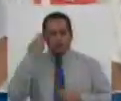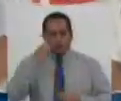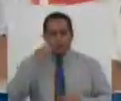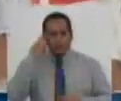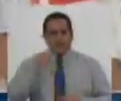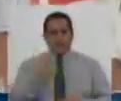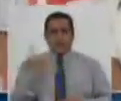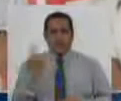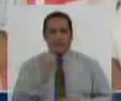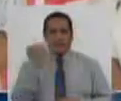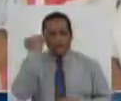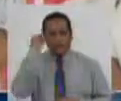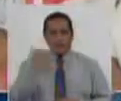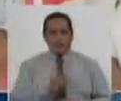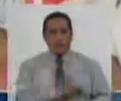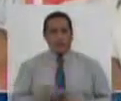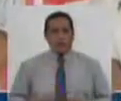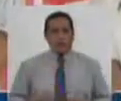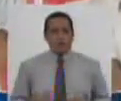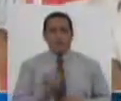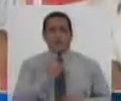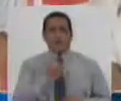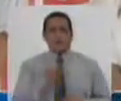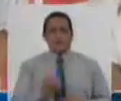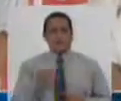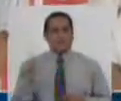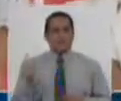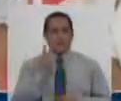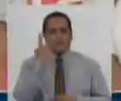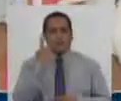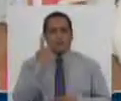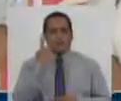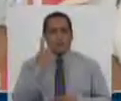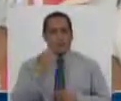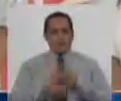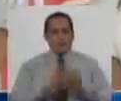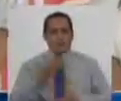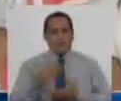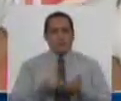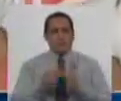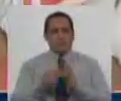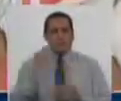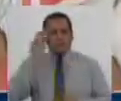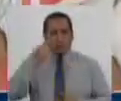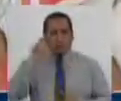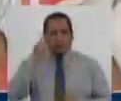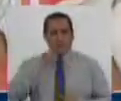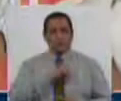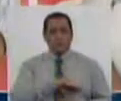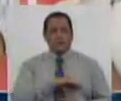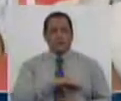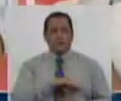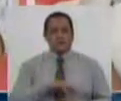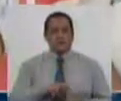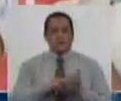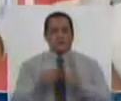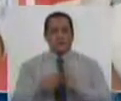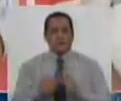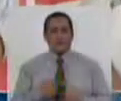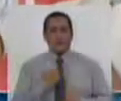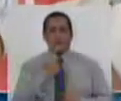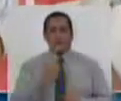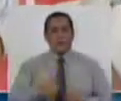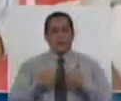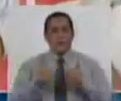y ideológica de este gobierno es priorizar lo que es la política social, lo que es el